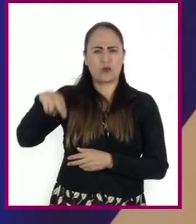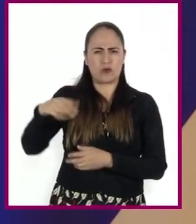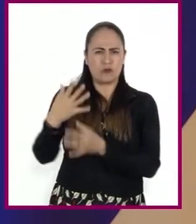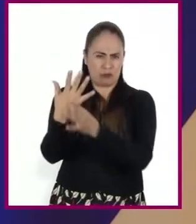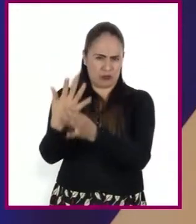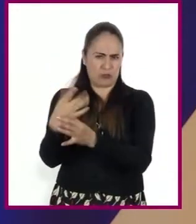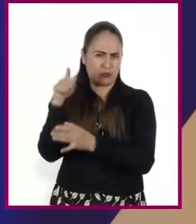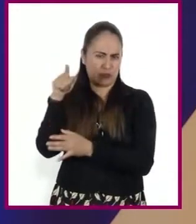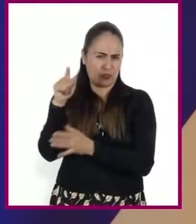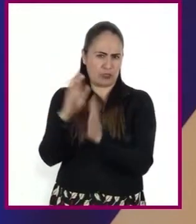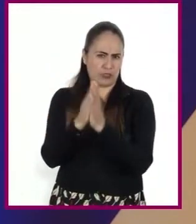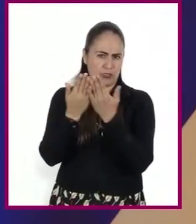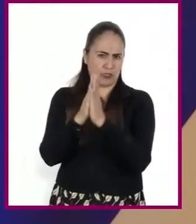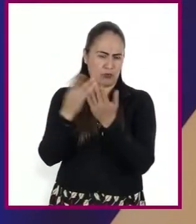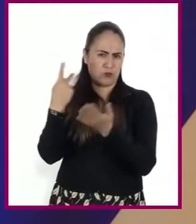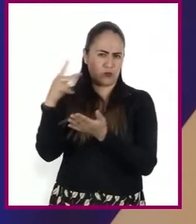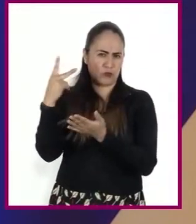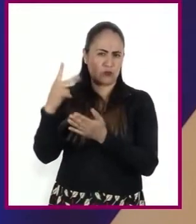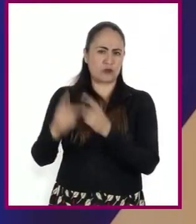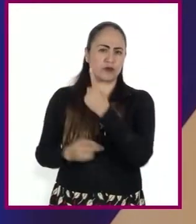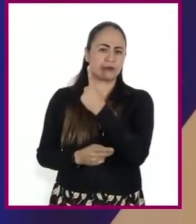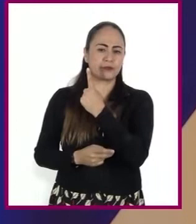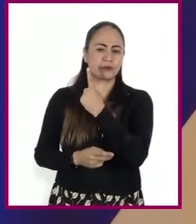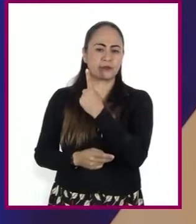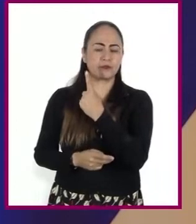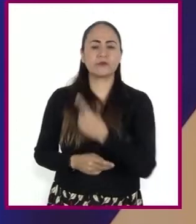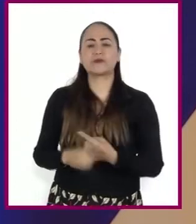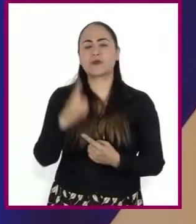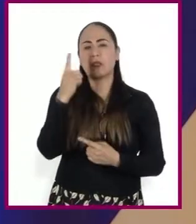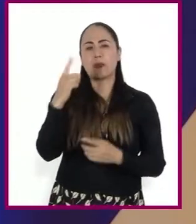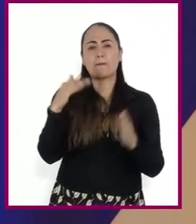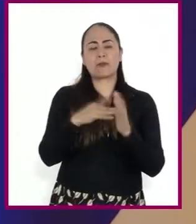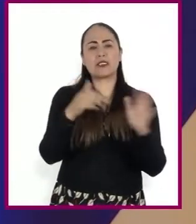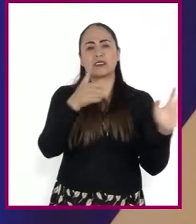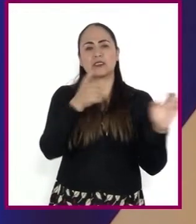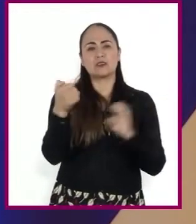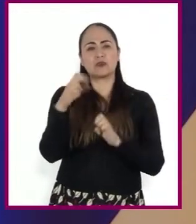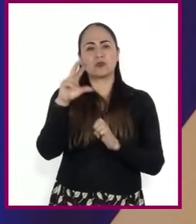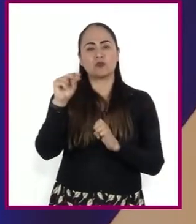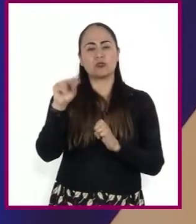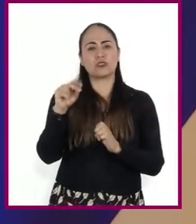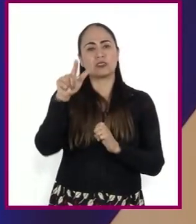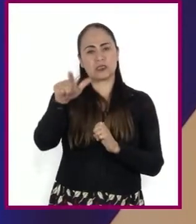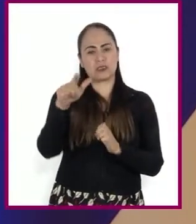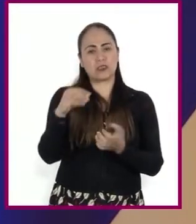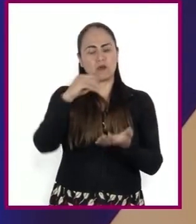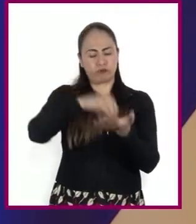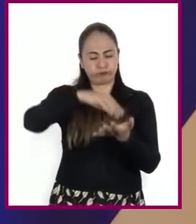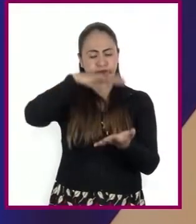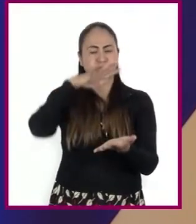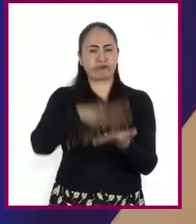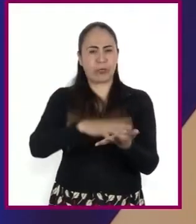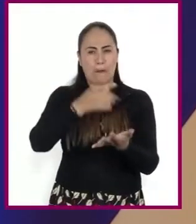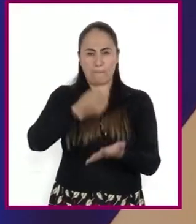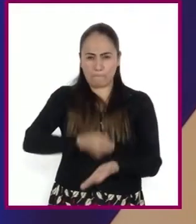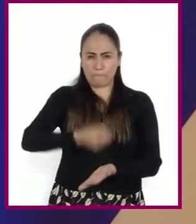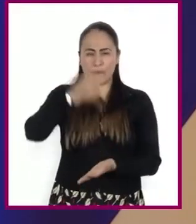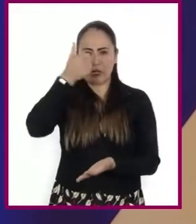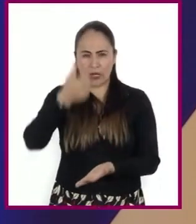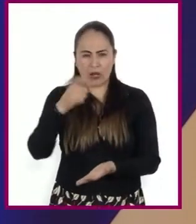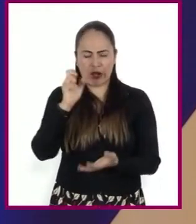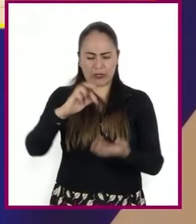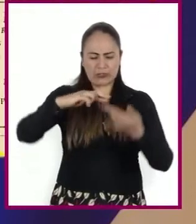Philosophia Naturalis Principia Mathematica en 1687, en donde estableció por primera vez una